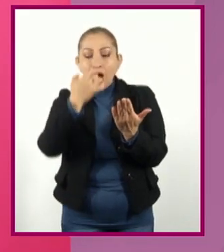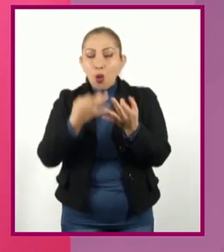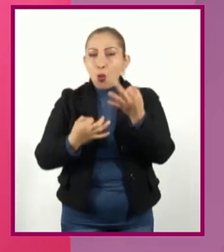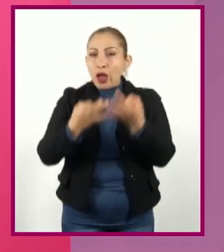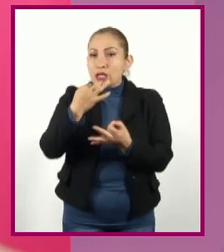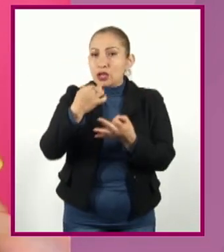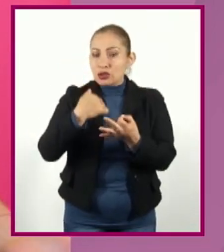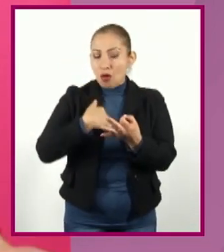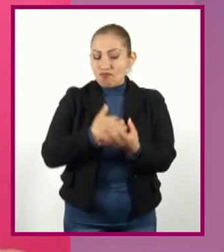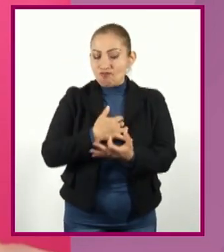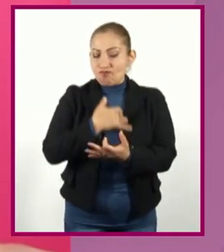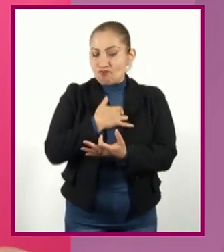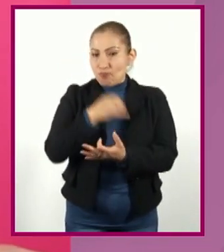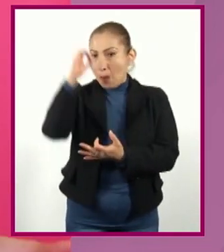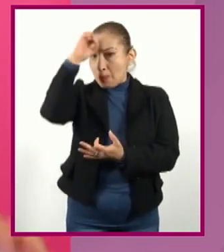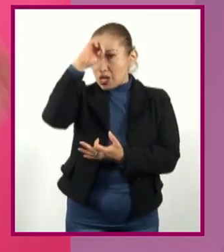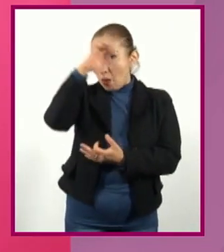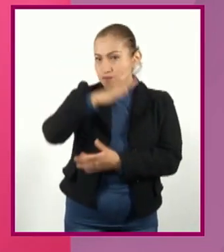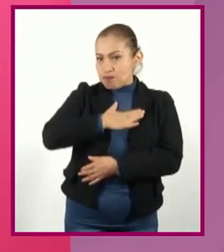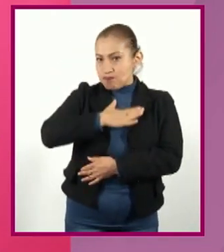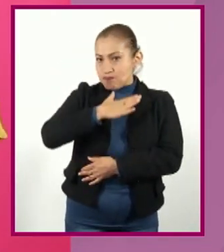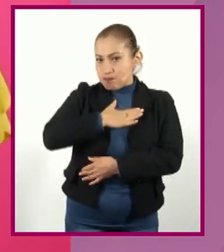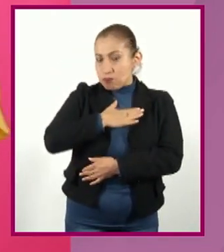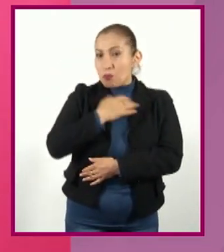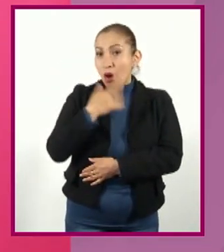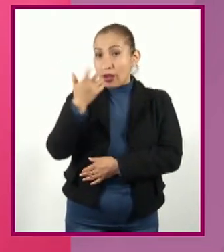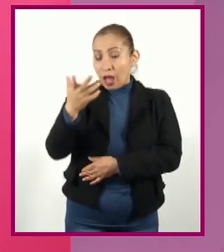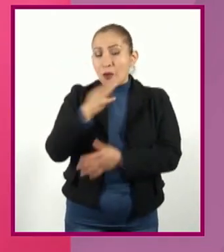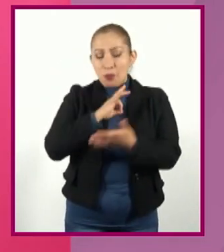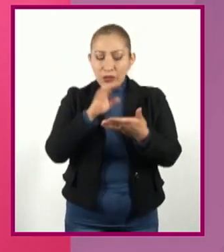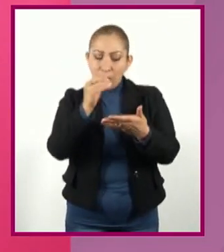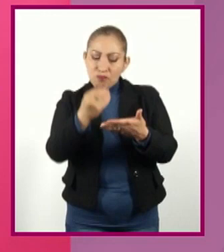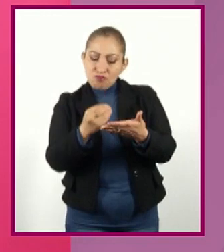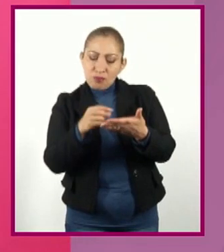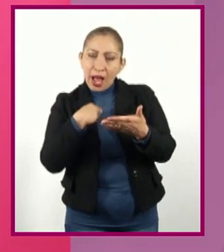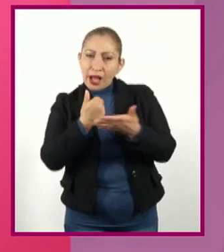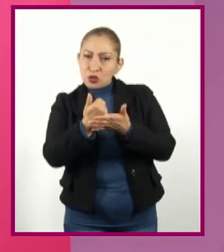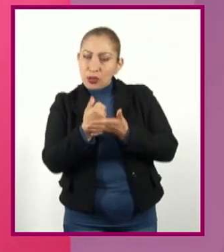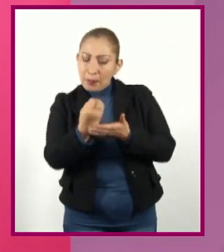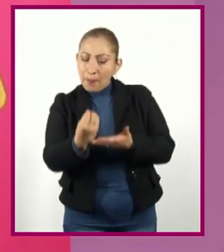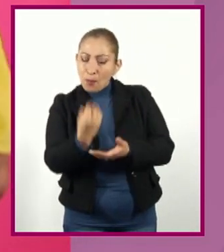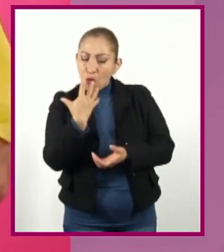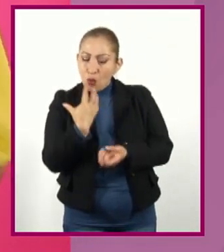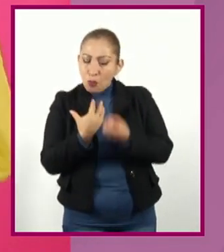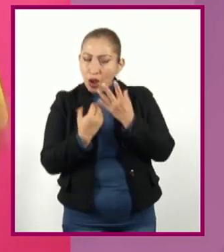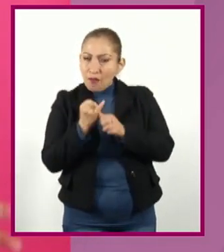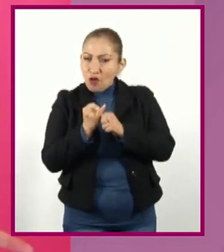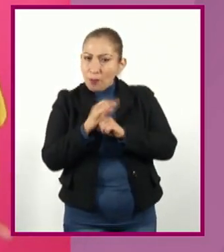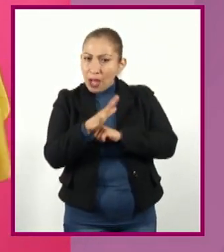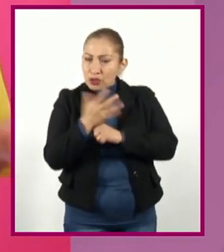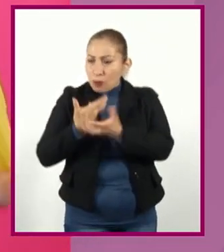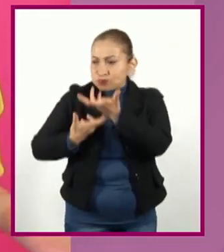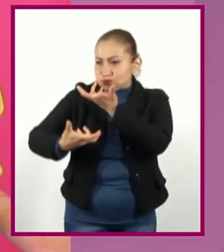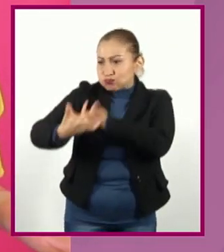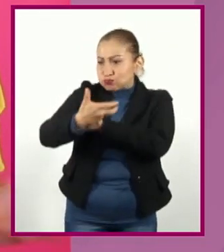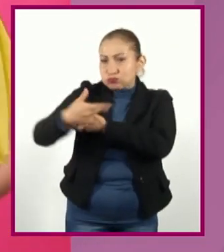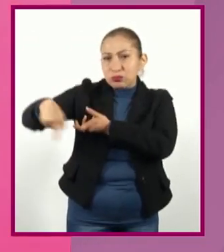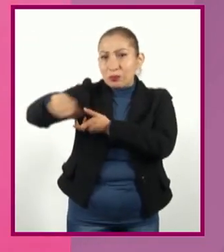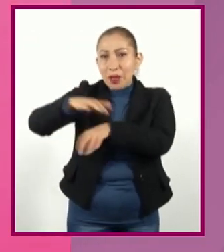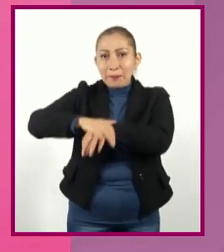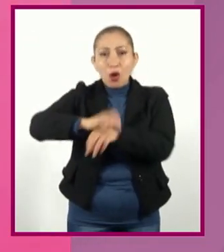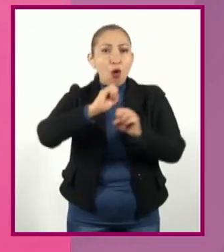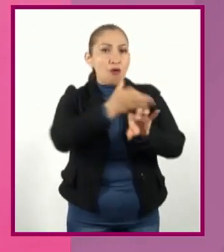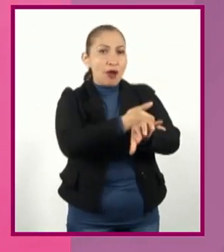asumir posturas, pues podemos de una manera informal tener elementos para intercambiar información con nuestros amigos y